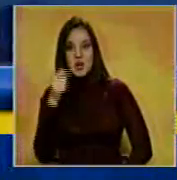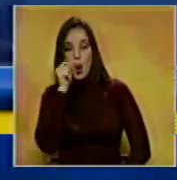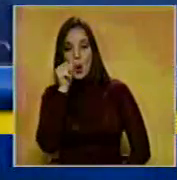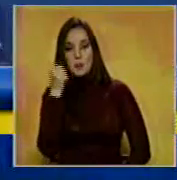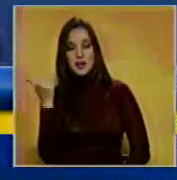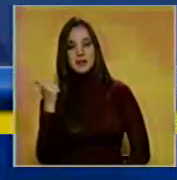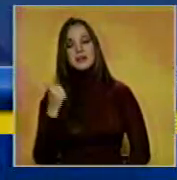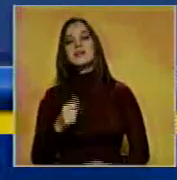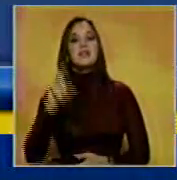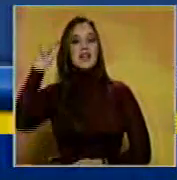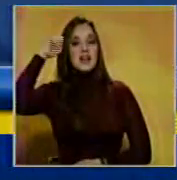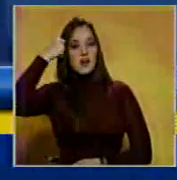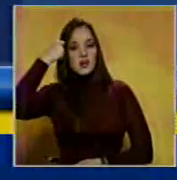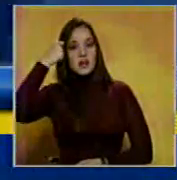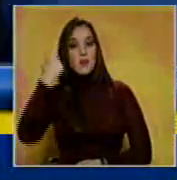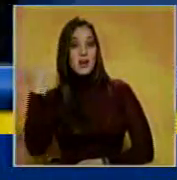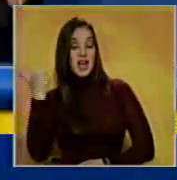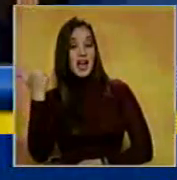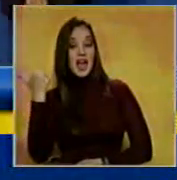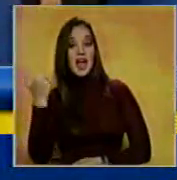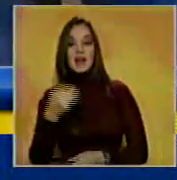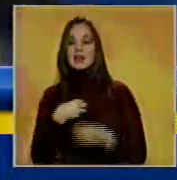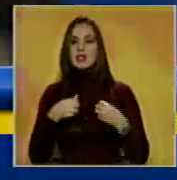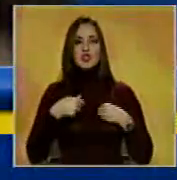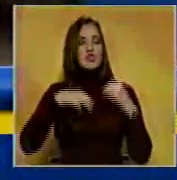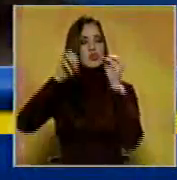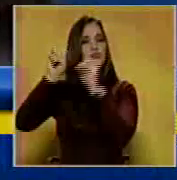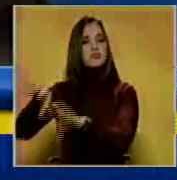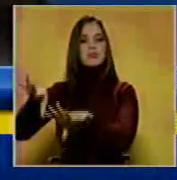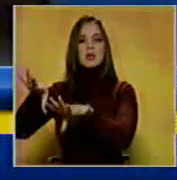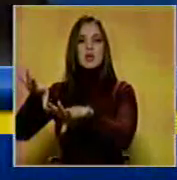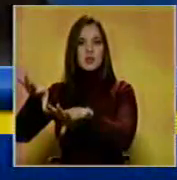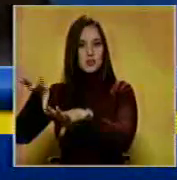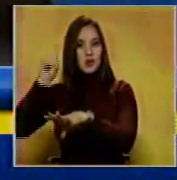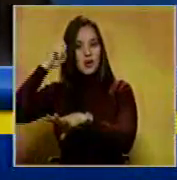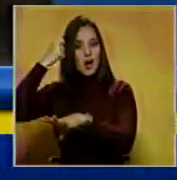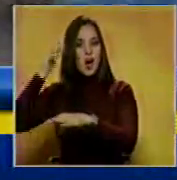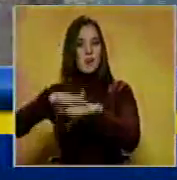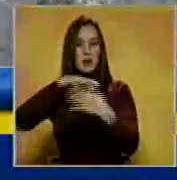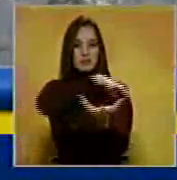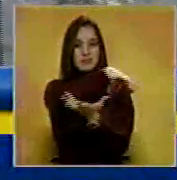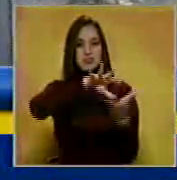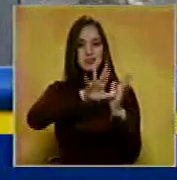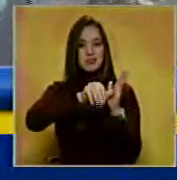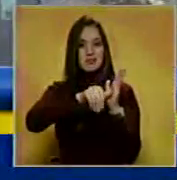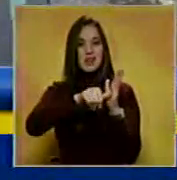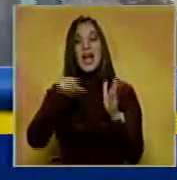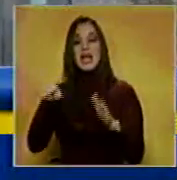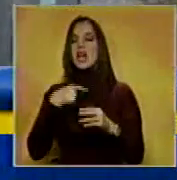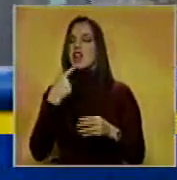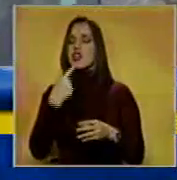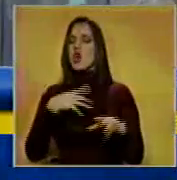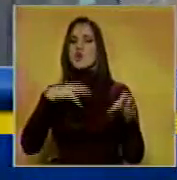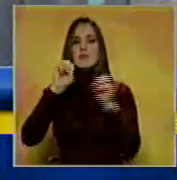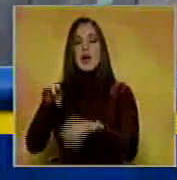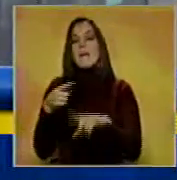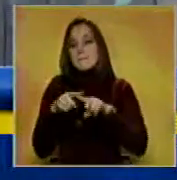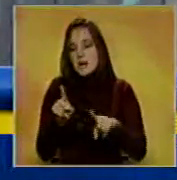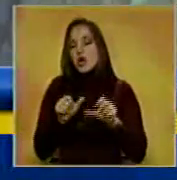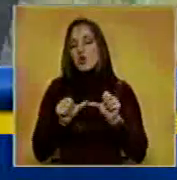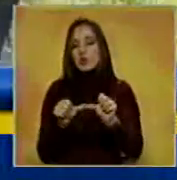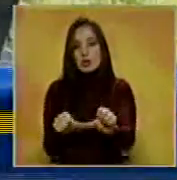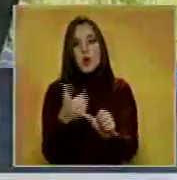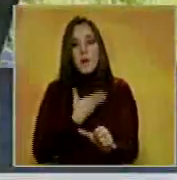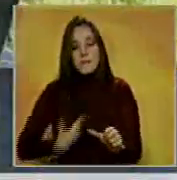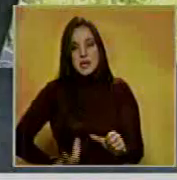Blatter. Recordemos que Blatter puso el cargo a la orden el 2 de junio, luego del escándalo de corrupción, pero se mantiene como presidente hasta la elección